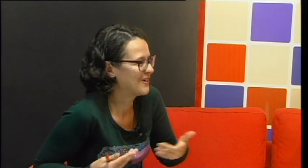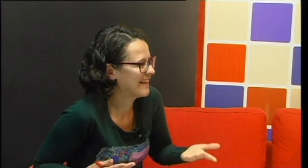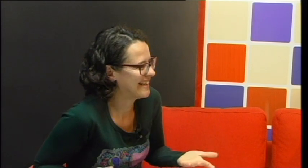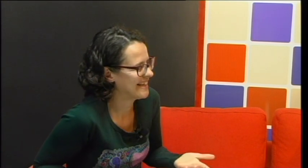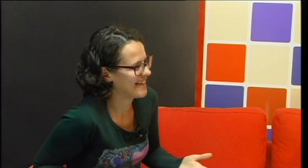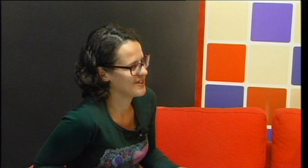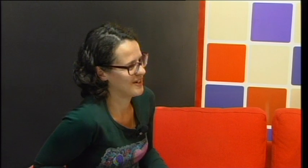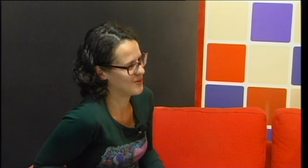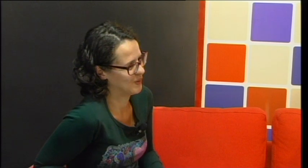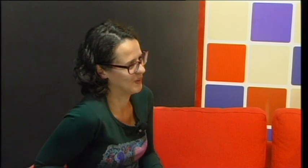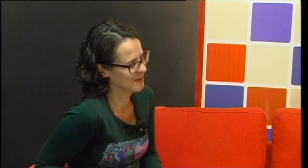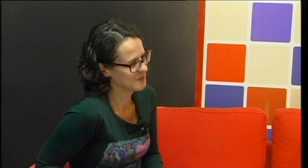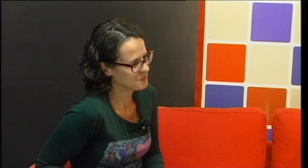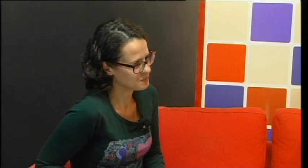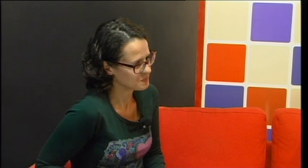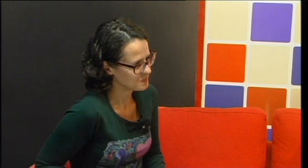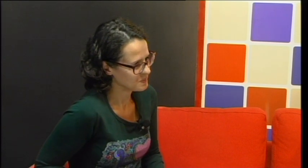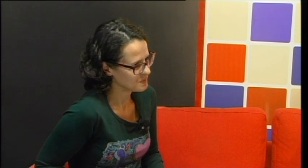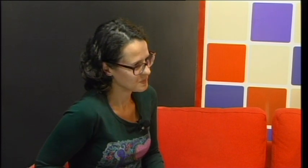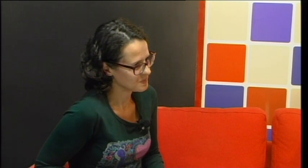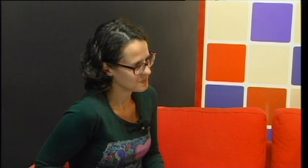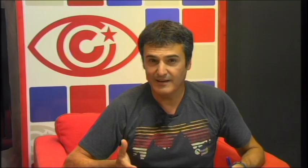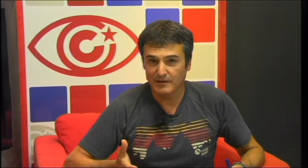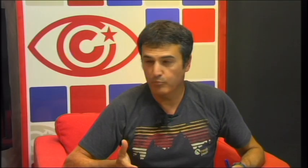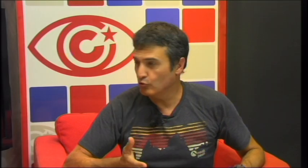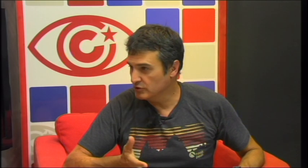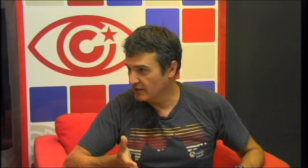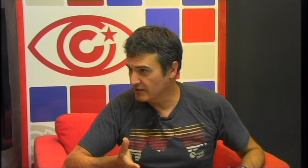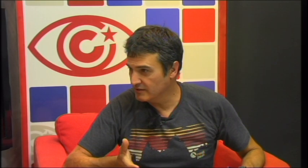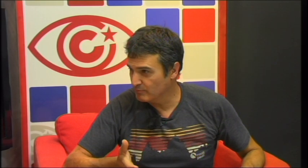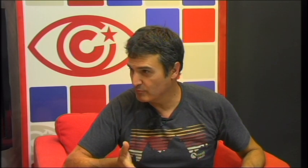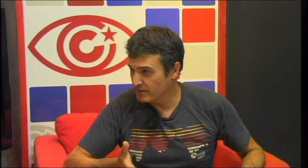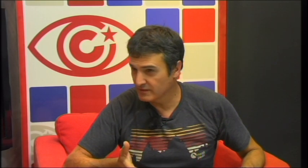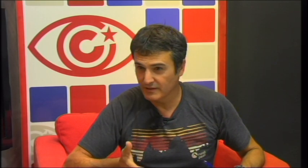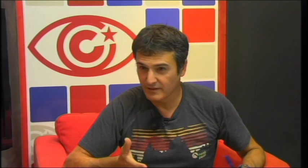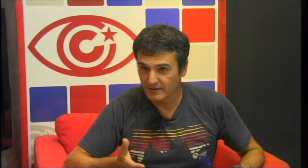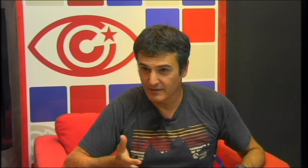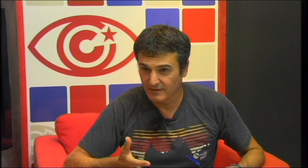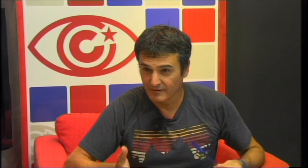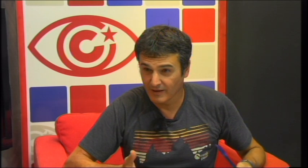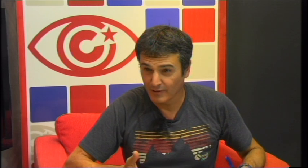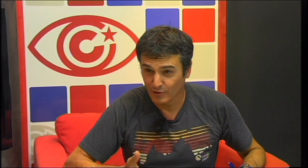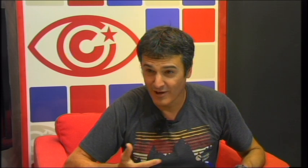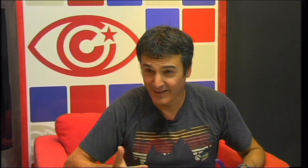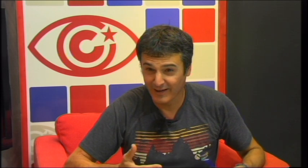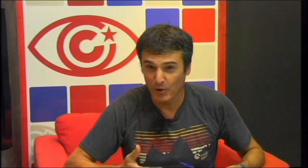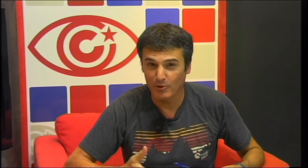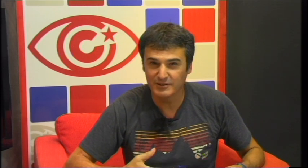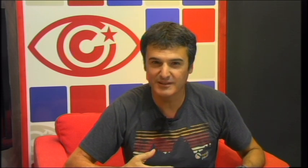no le interesa eso en absoluto y lo que parece un poco inteligente por parte de georgia